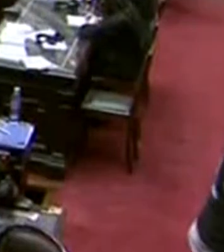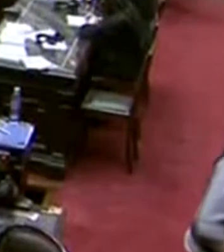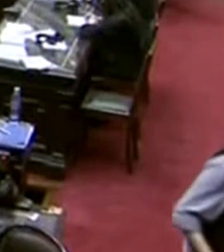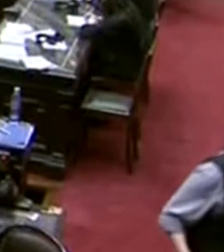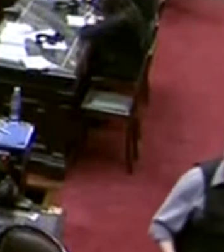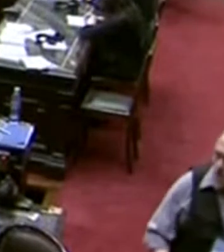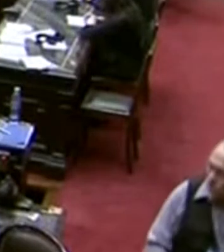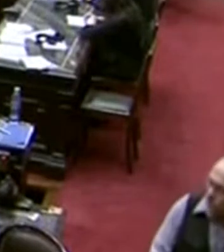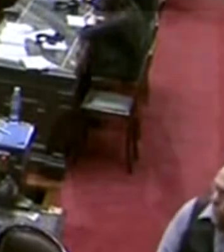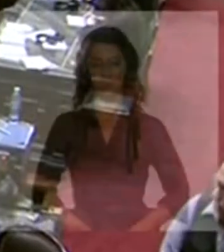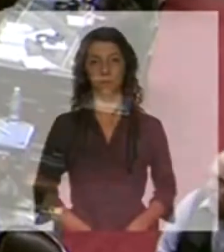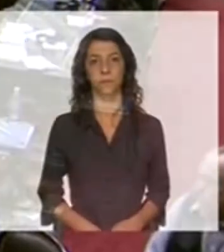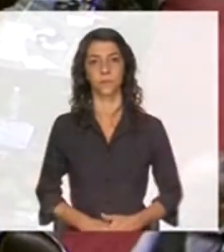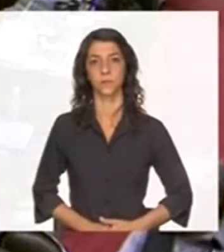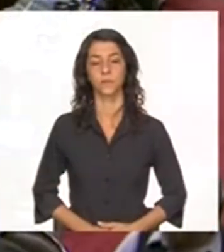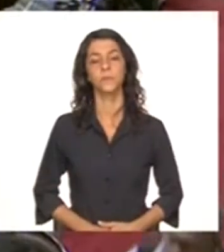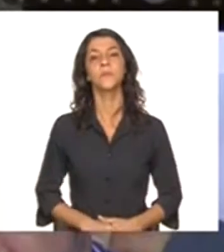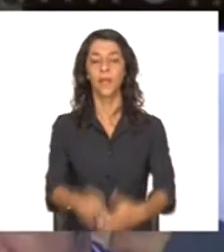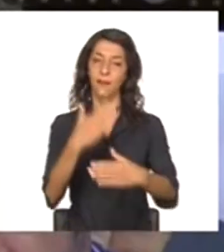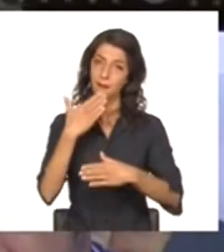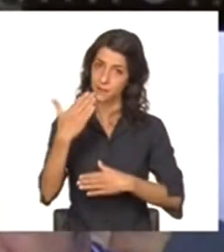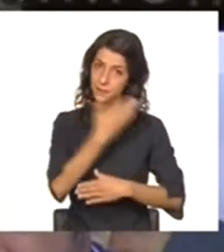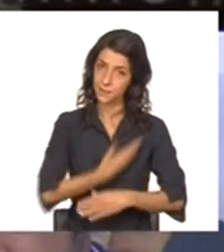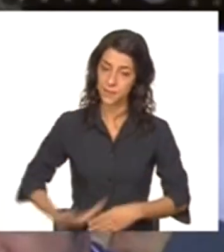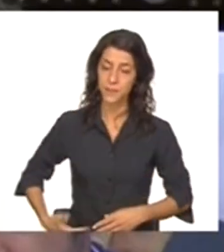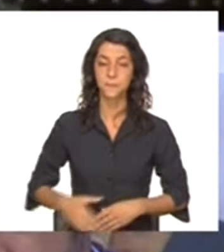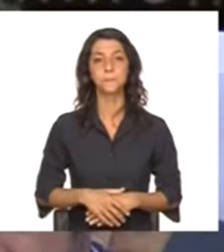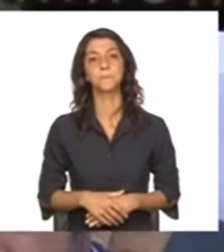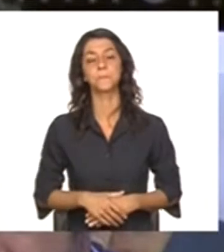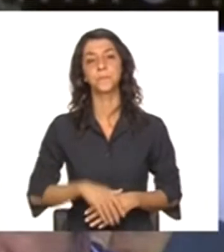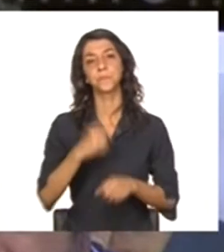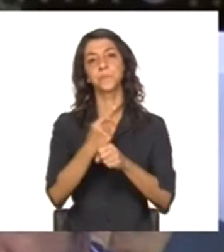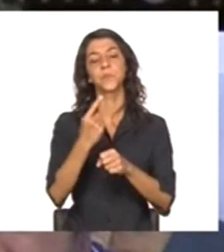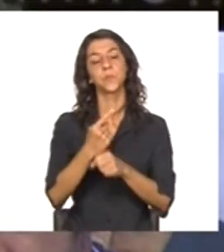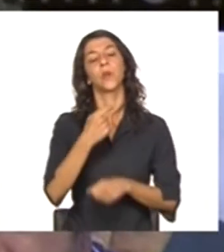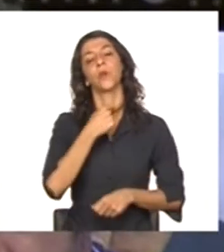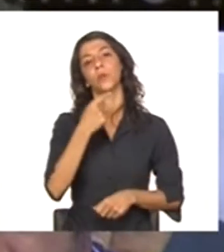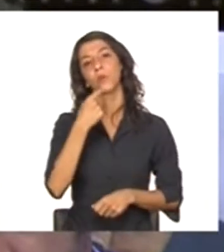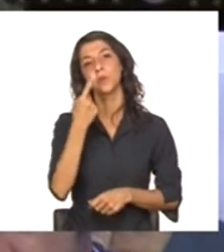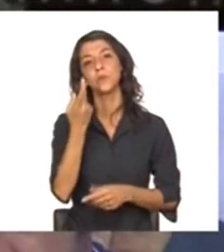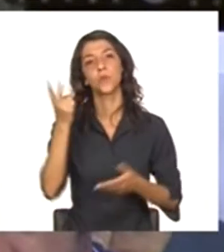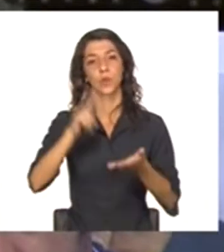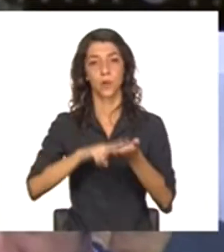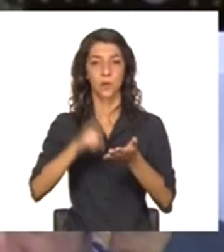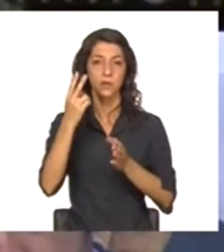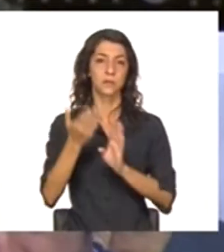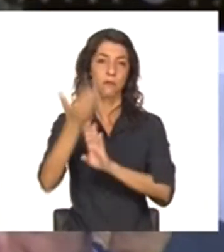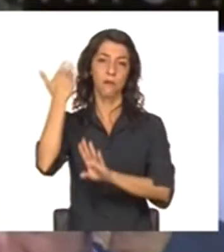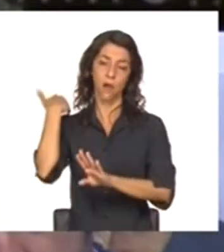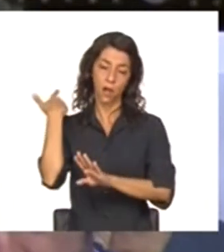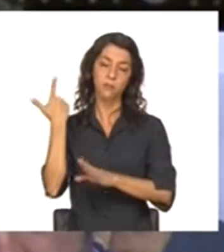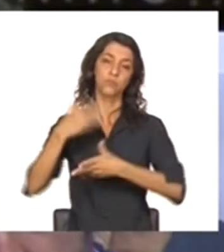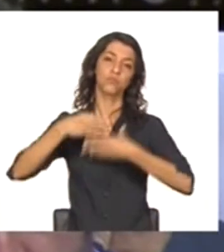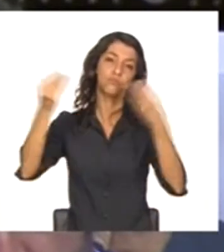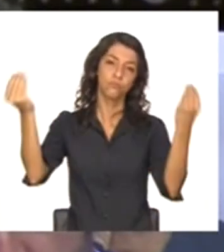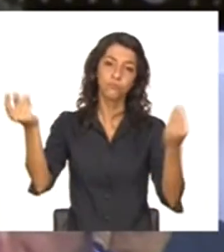Gracias, presidente. Bueno, en primer lugar voy a volver a decir algo que ya hemos dicho muchas veces en